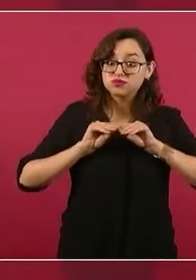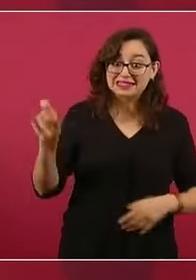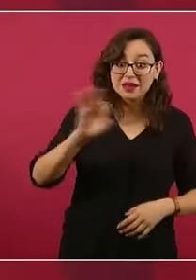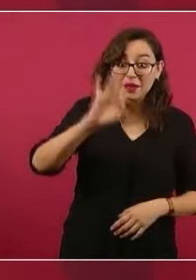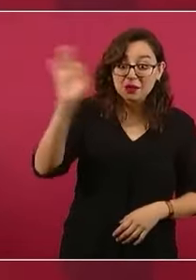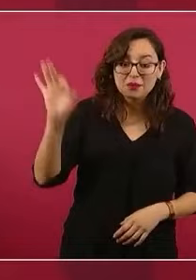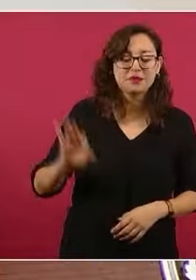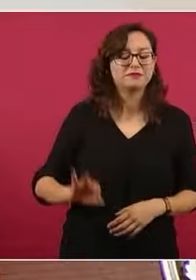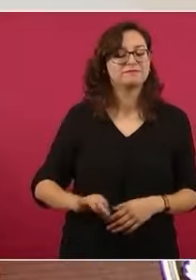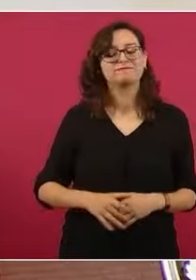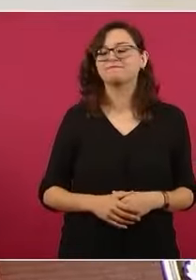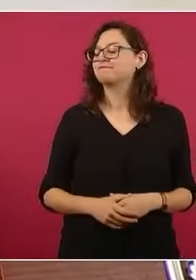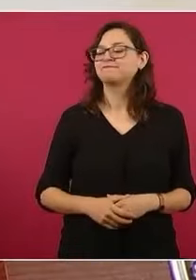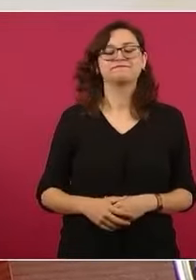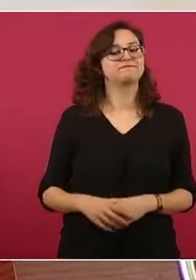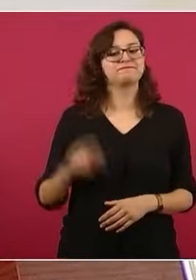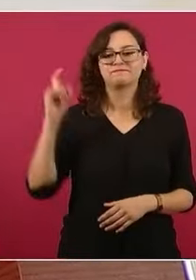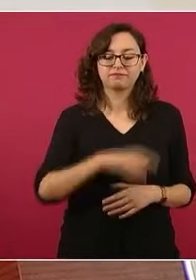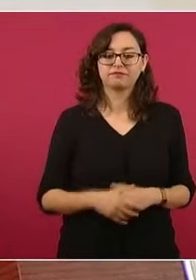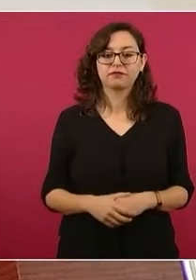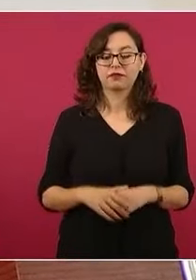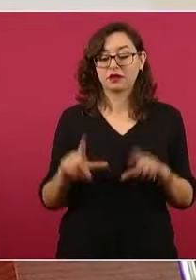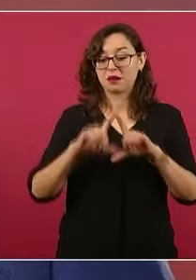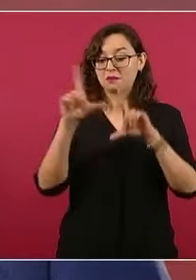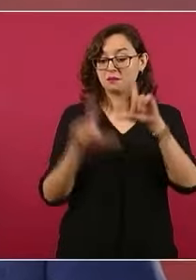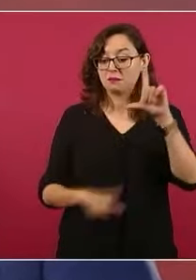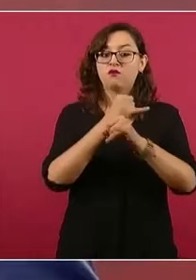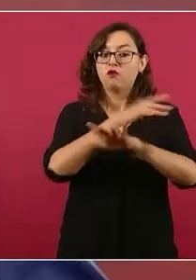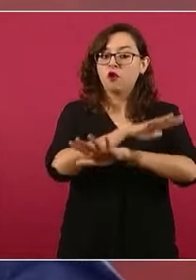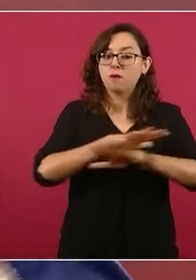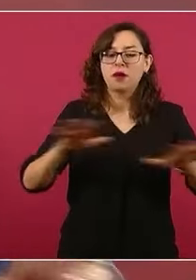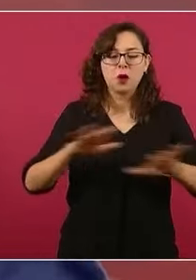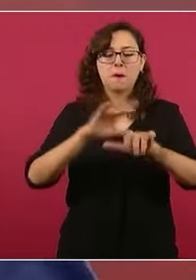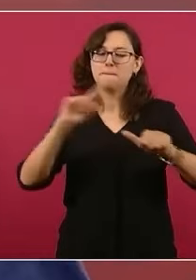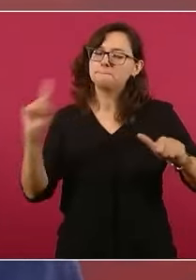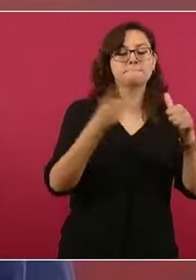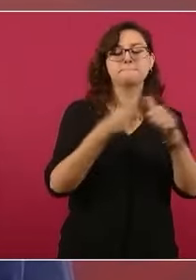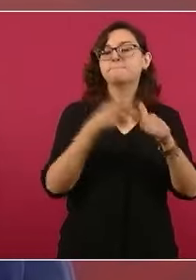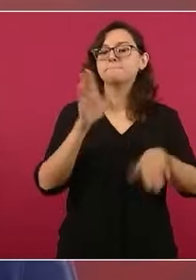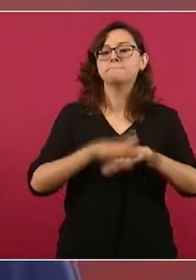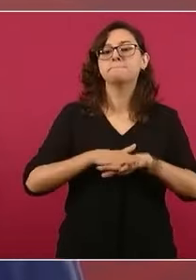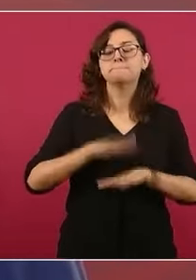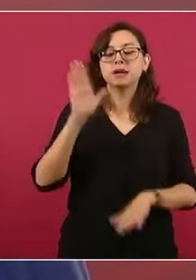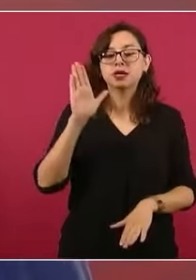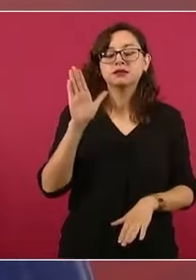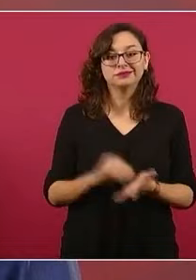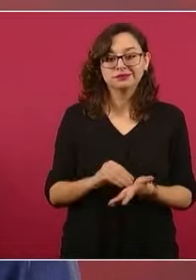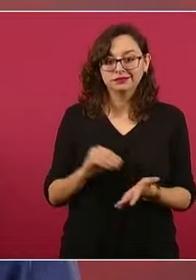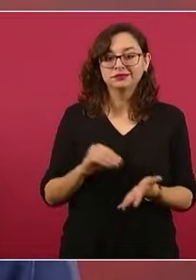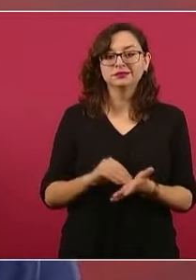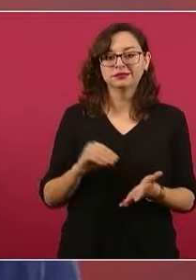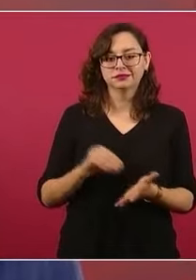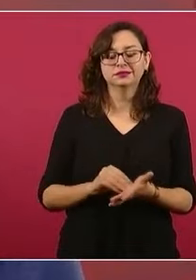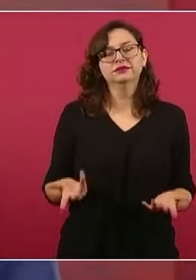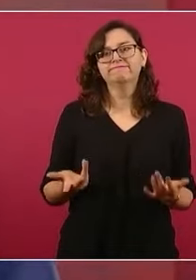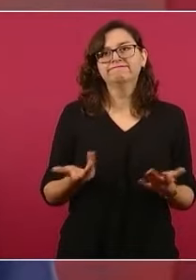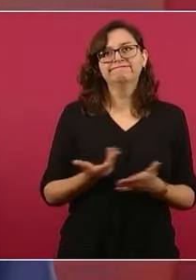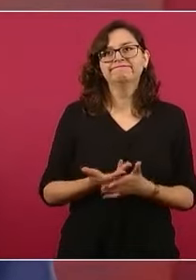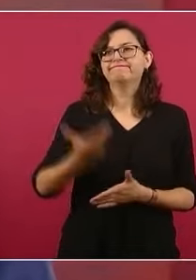todavía la televisión sigue siendo el medio que tiene más cobertura. Ya no como antes, que